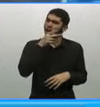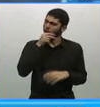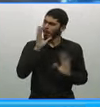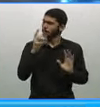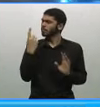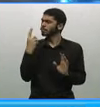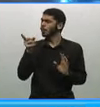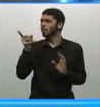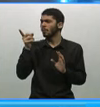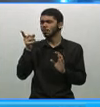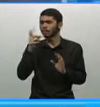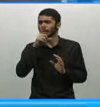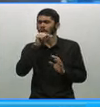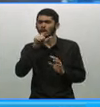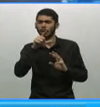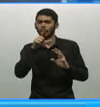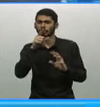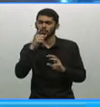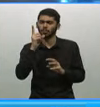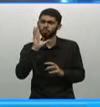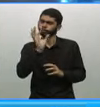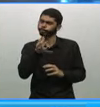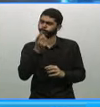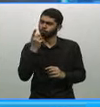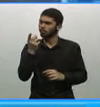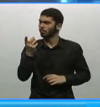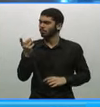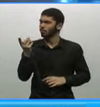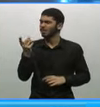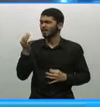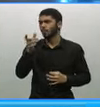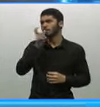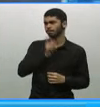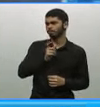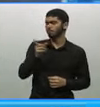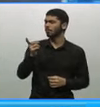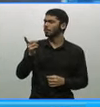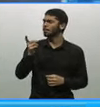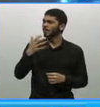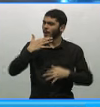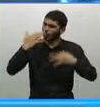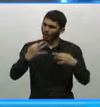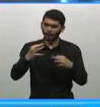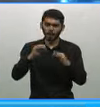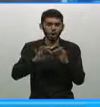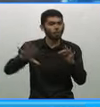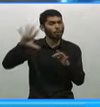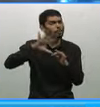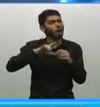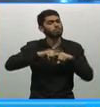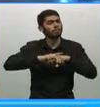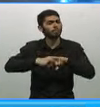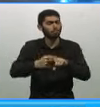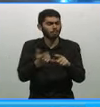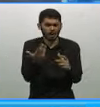entre comillas, de interpretarlo al Tata, me vas a poder contestar lo que quiero saber. Es verdad, las competencias en Europa recién empezaron, no hay